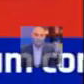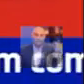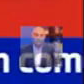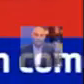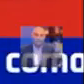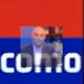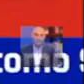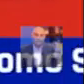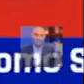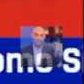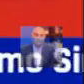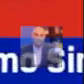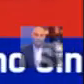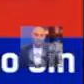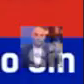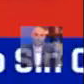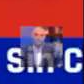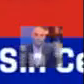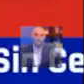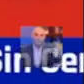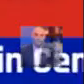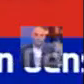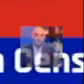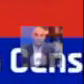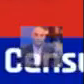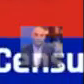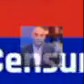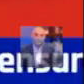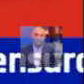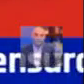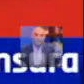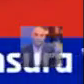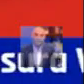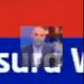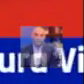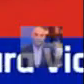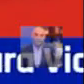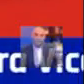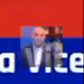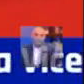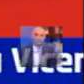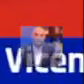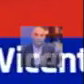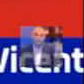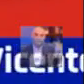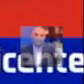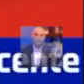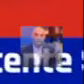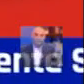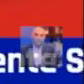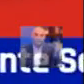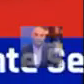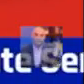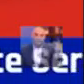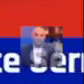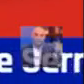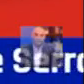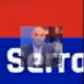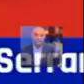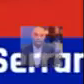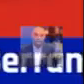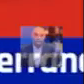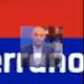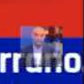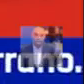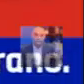Nieto le condonaron a los bancos. Otra exhibida a los expresidentes neoliberales. Por eso odian a Andrés Manuel López